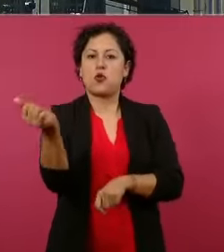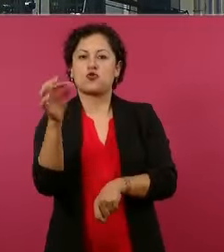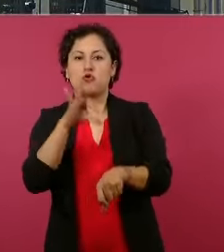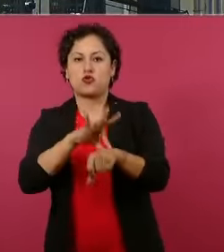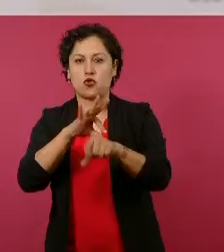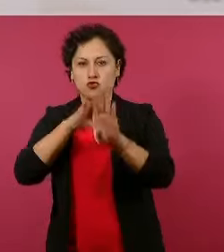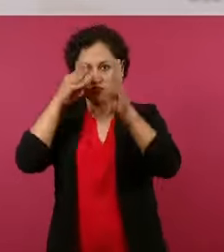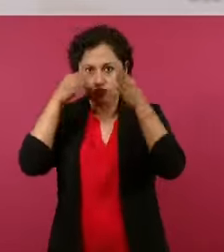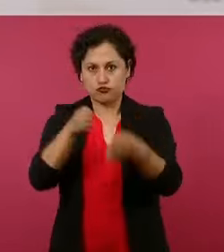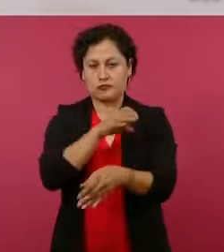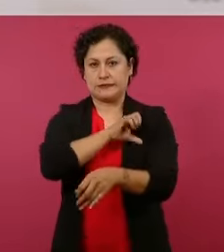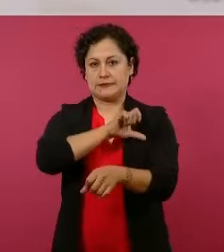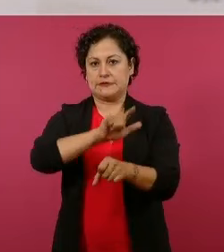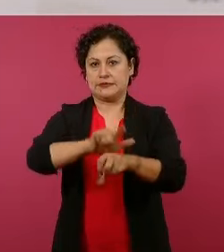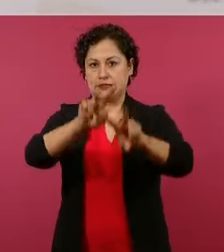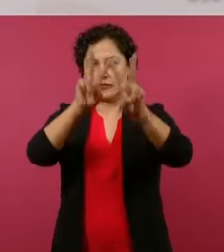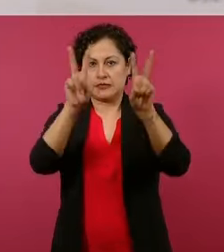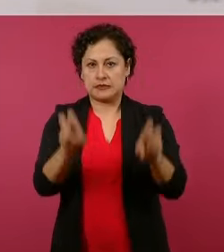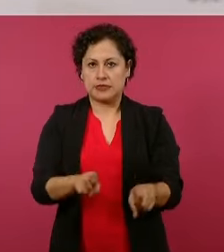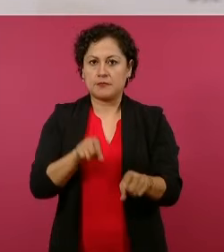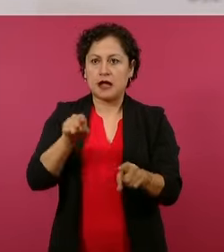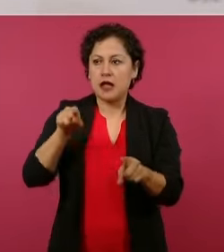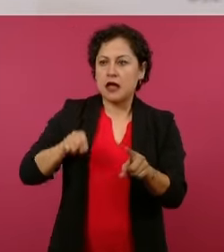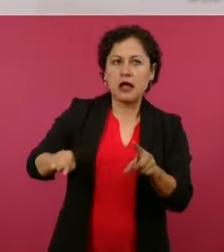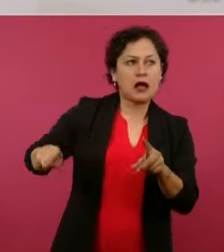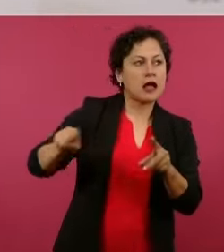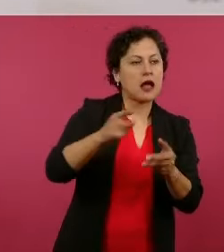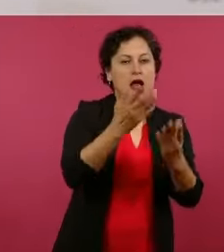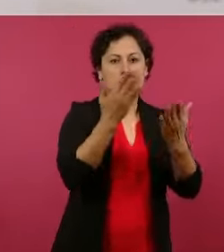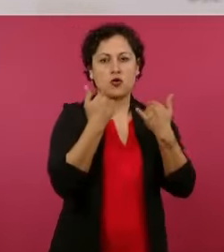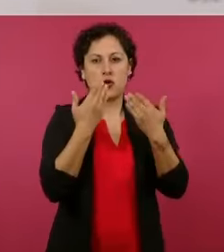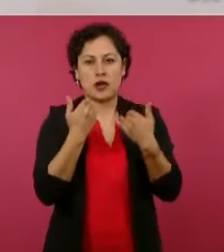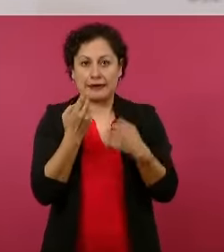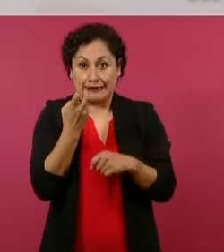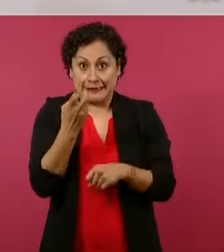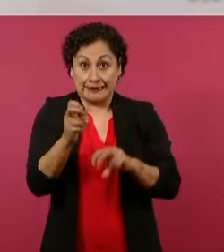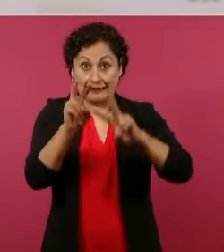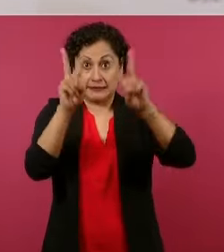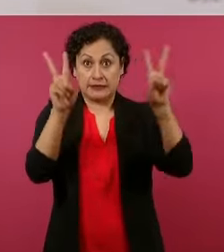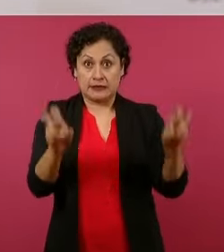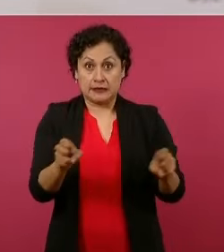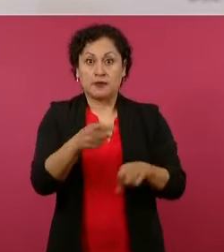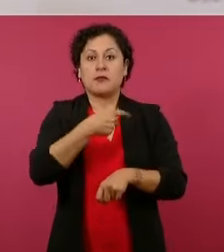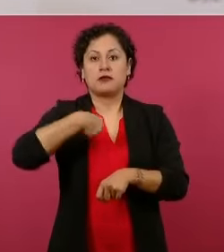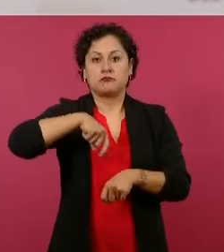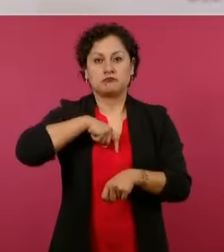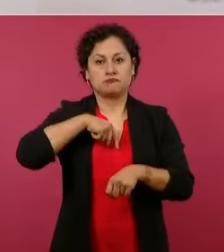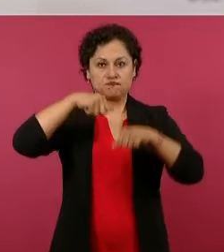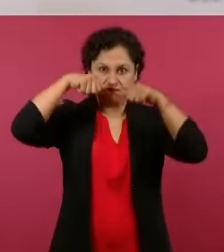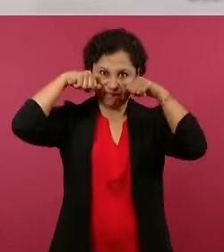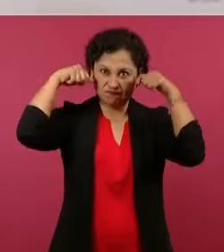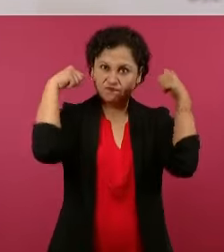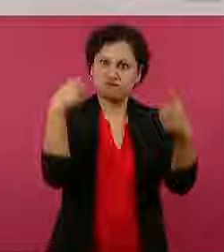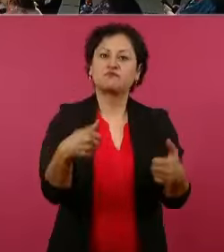estamos haciendo un esfuerzo para cubrir todo con los